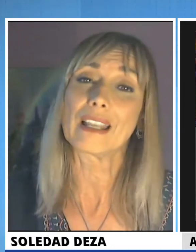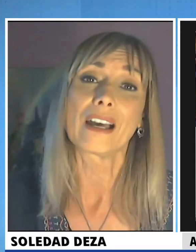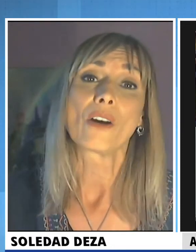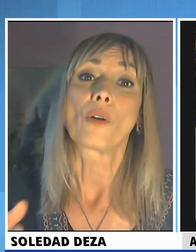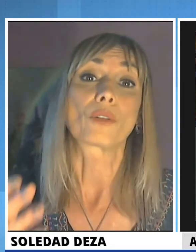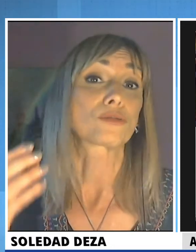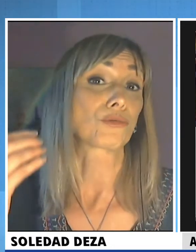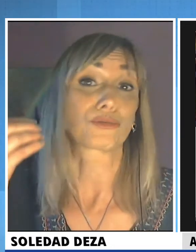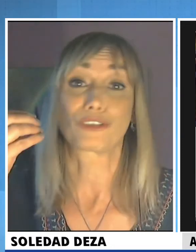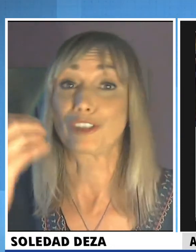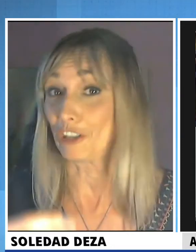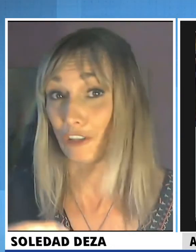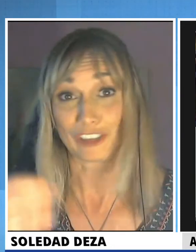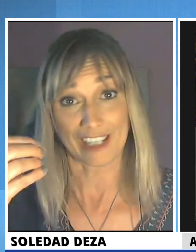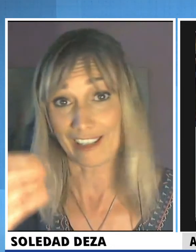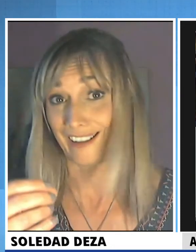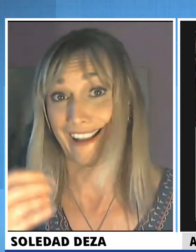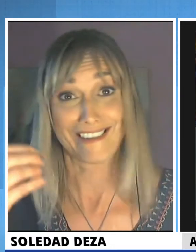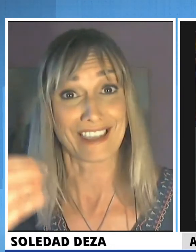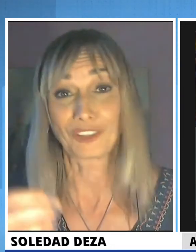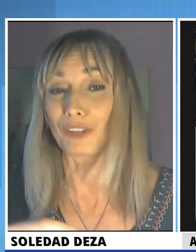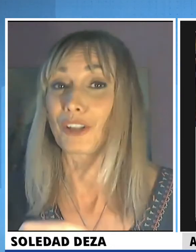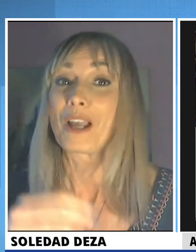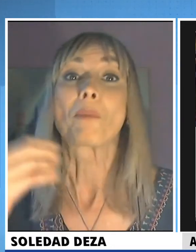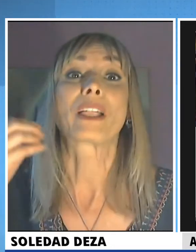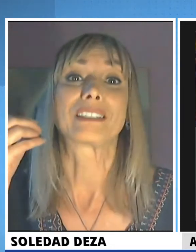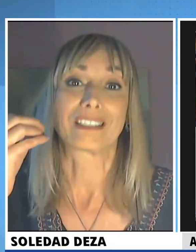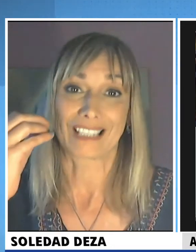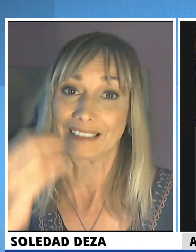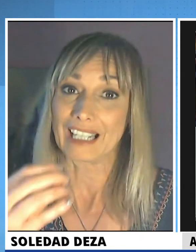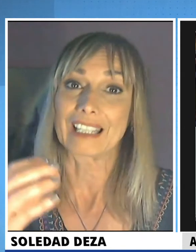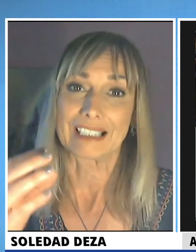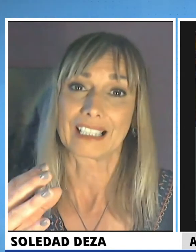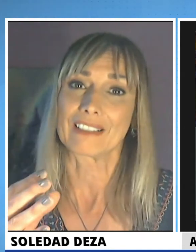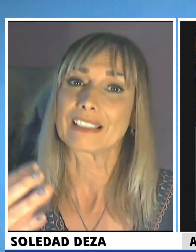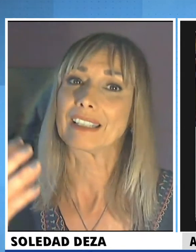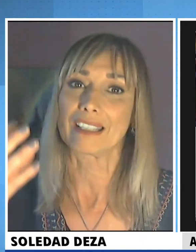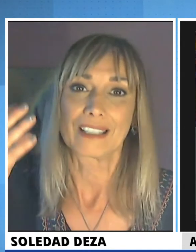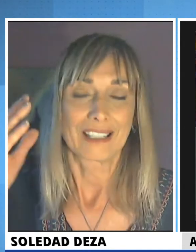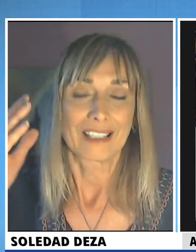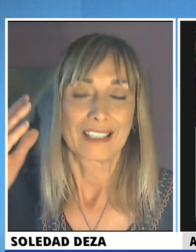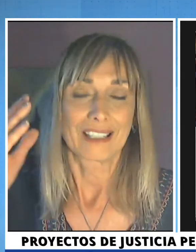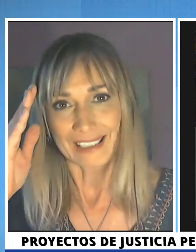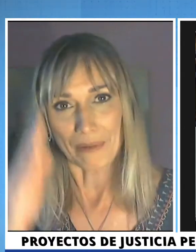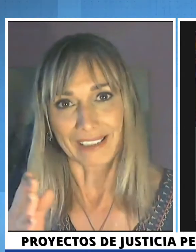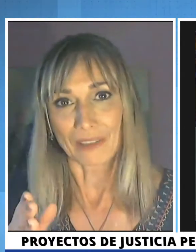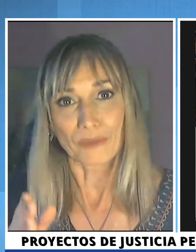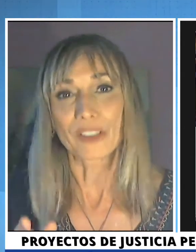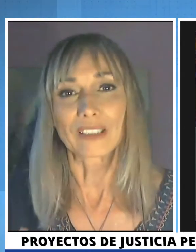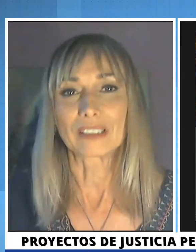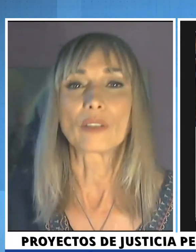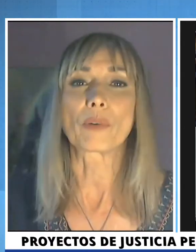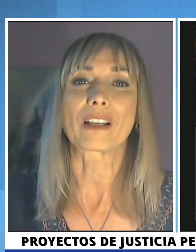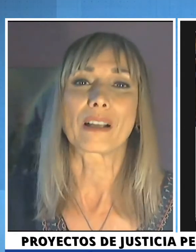Micaela o sus hijos, hijas, nietos puedan tratar de que esa cabeza que estaba en